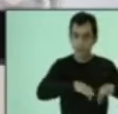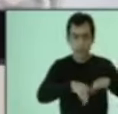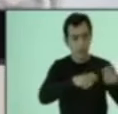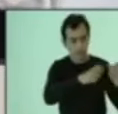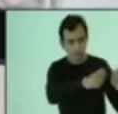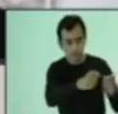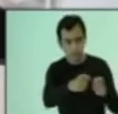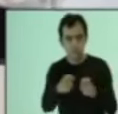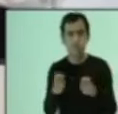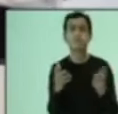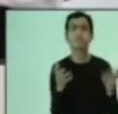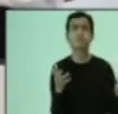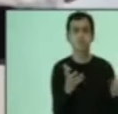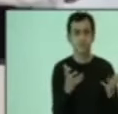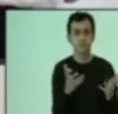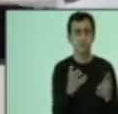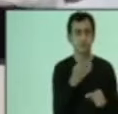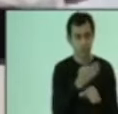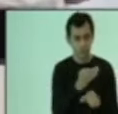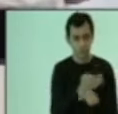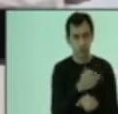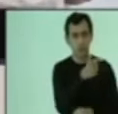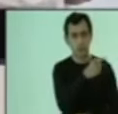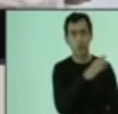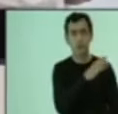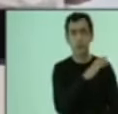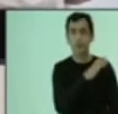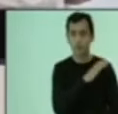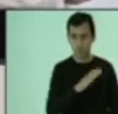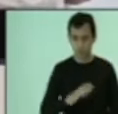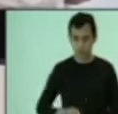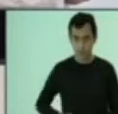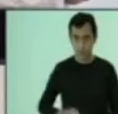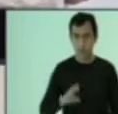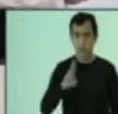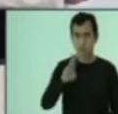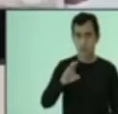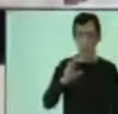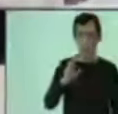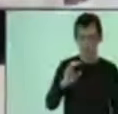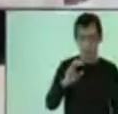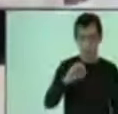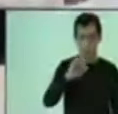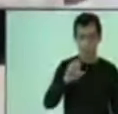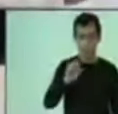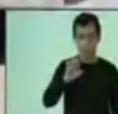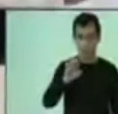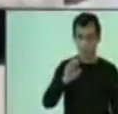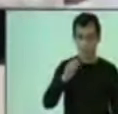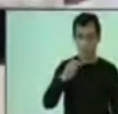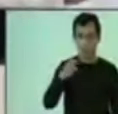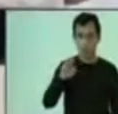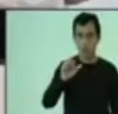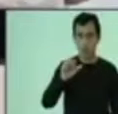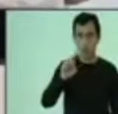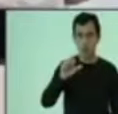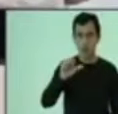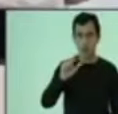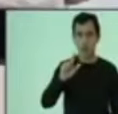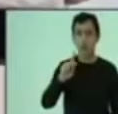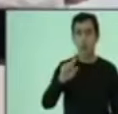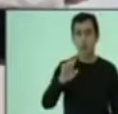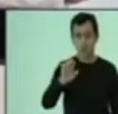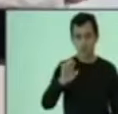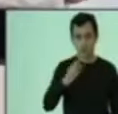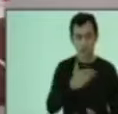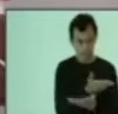trabajo? Toca el turno al candidato del partido Unidad Ciudadana, José Guadalupe Martínez Pacheco. Adelante,